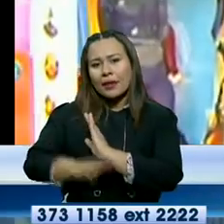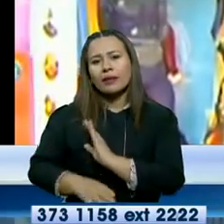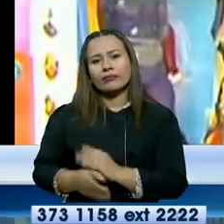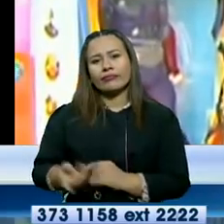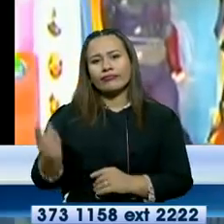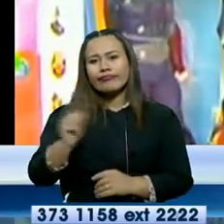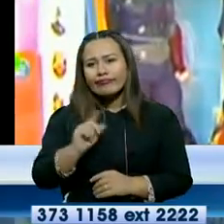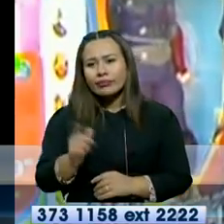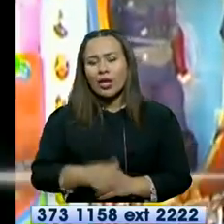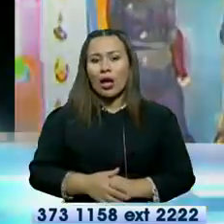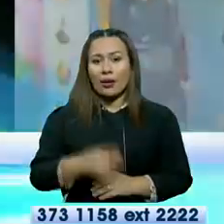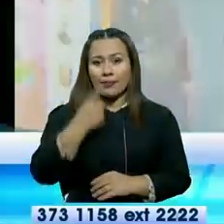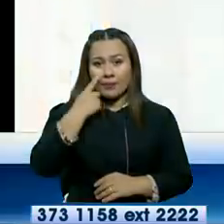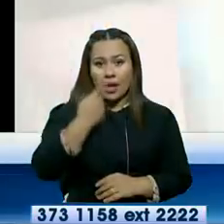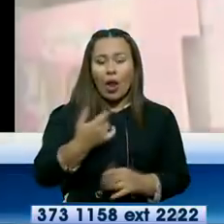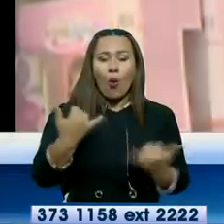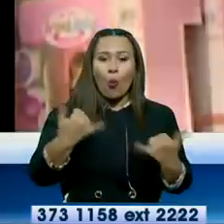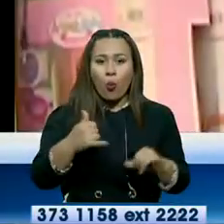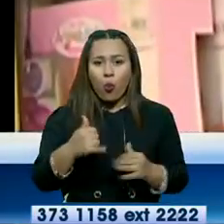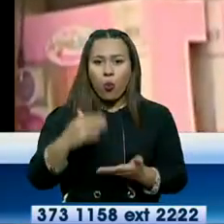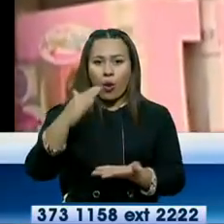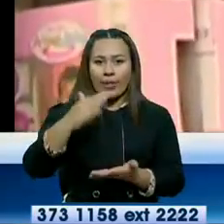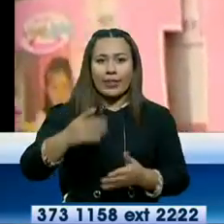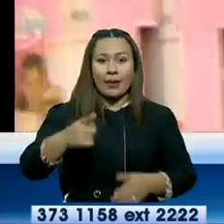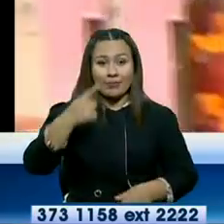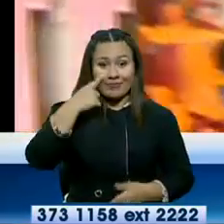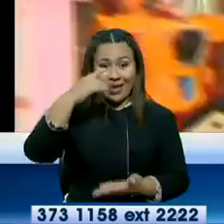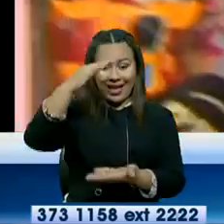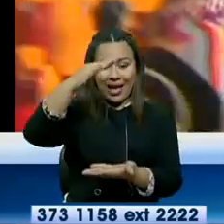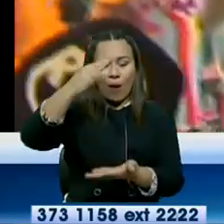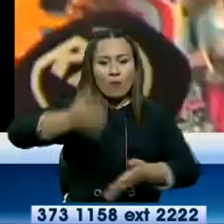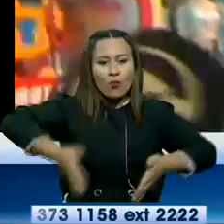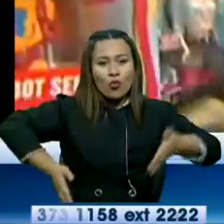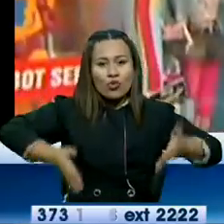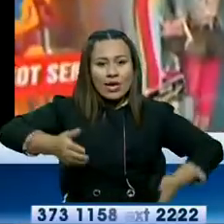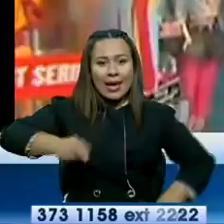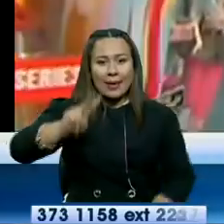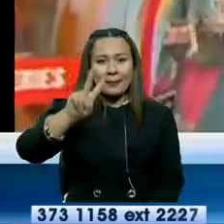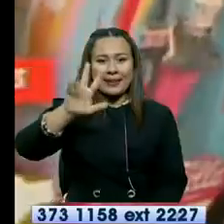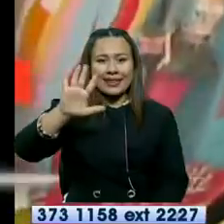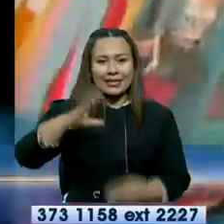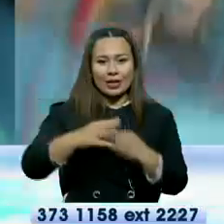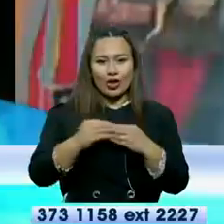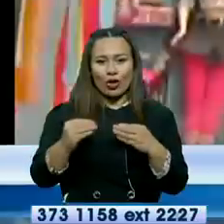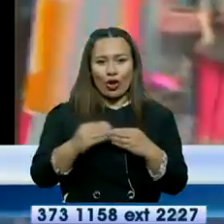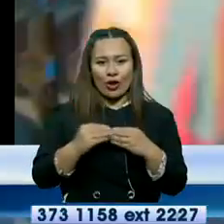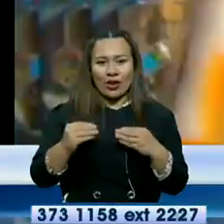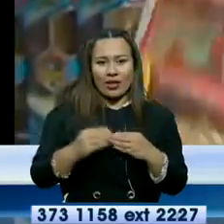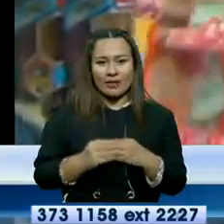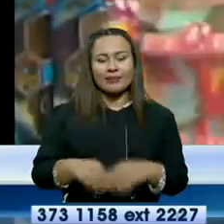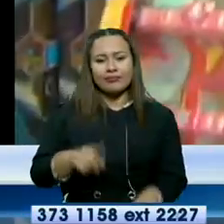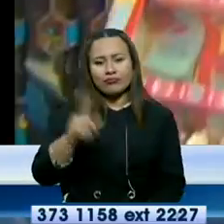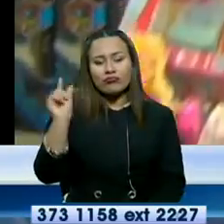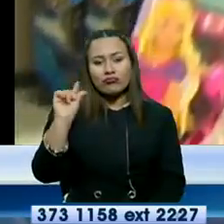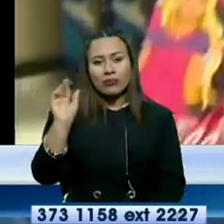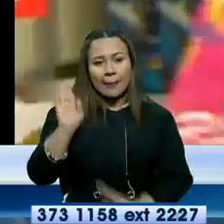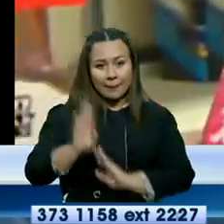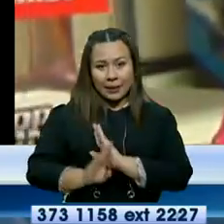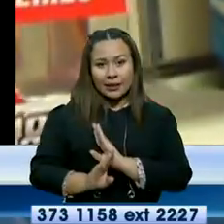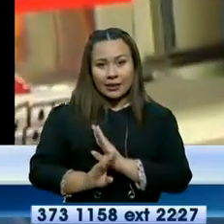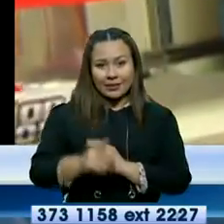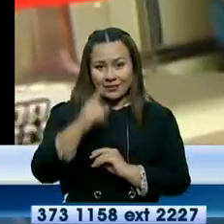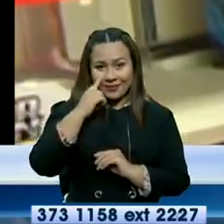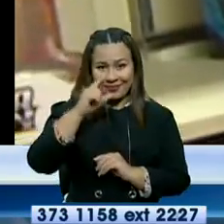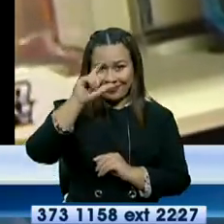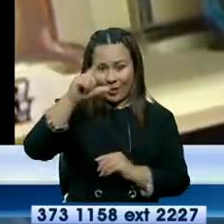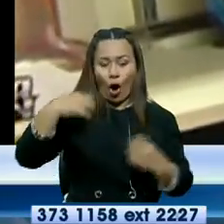O también de precios de juguetes. Las muñecas tenemos así de $25. Están de promoción, vienen con todo su set